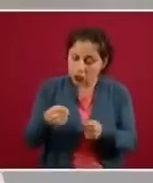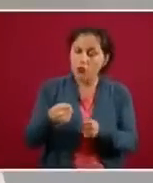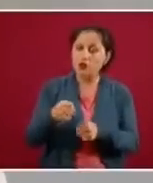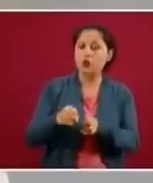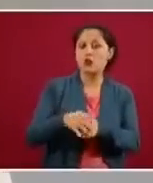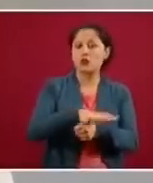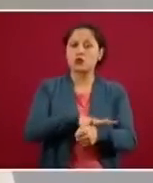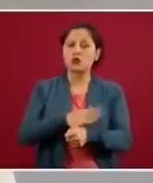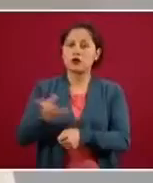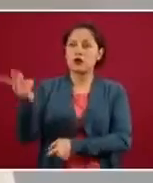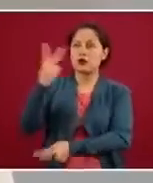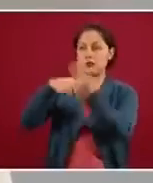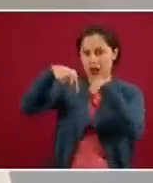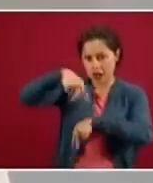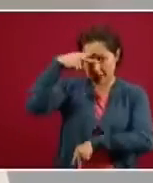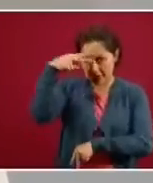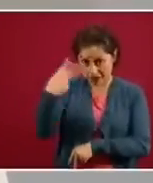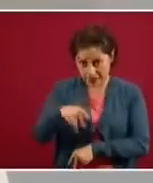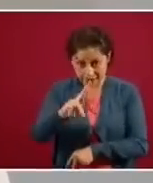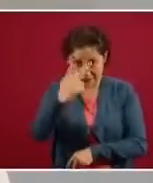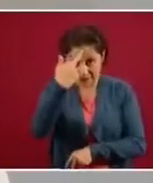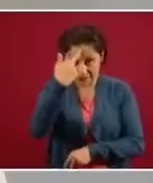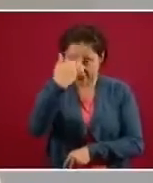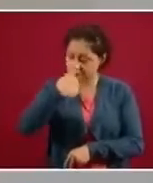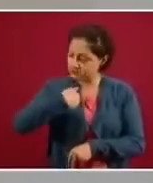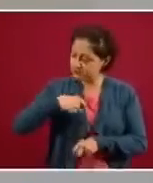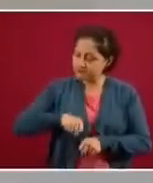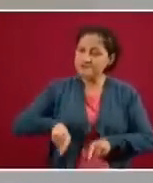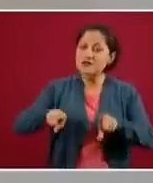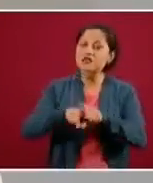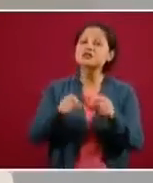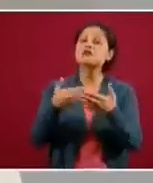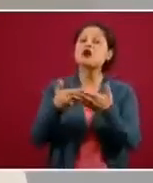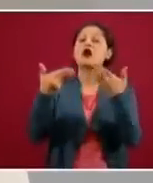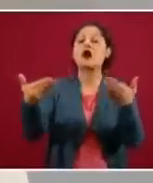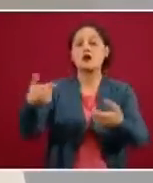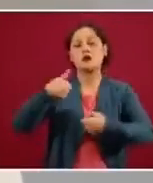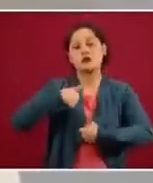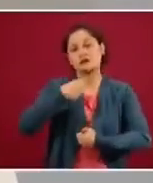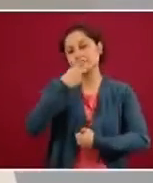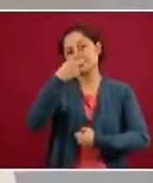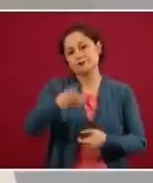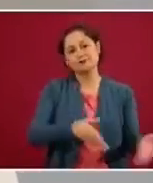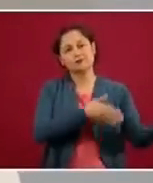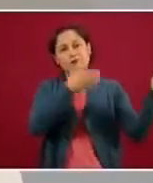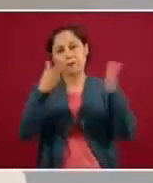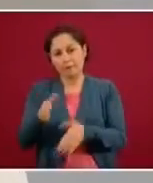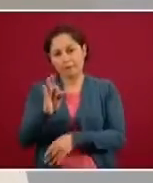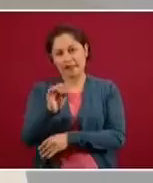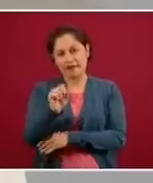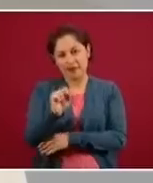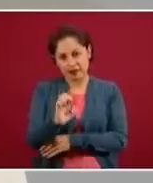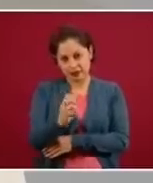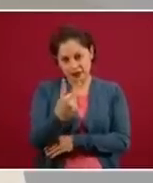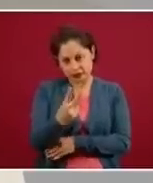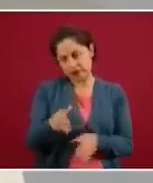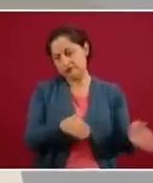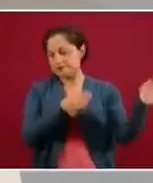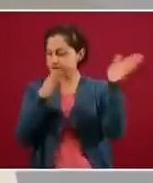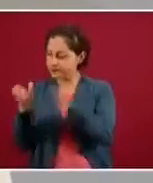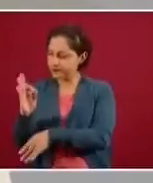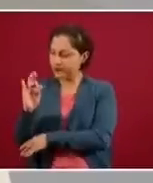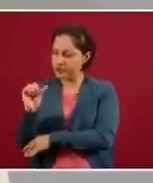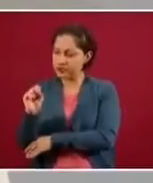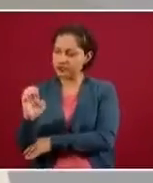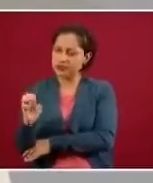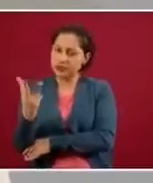garantizando que va a ocurrir lo que hemos dicho que va a ocurrir. Garanticé que íbamos a pasar de la fase 1 a la 2 y ahora sigo garantizando que vamos a pasar a la